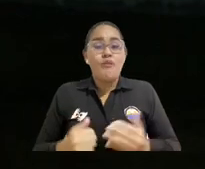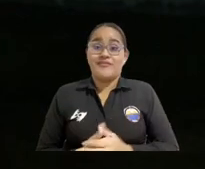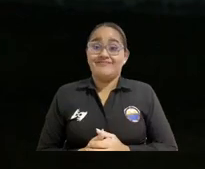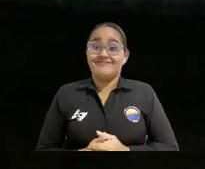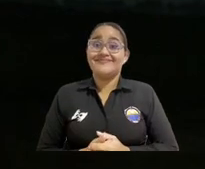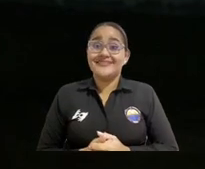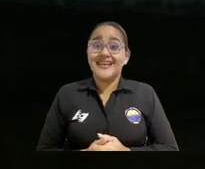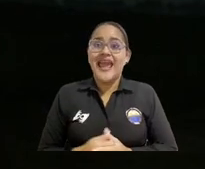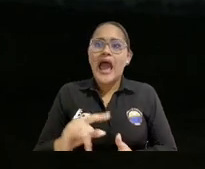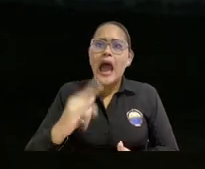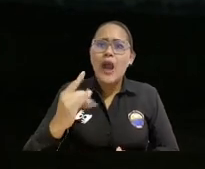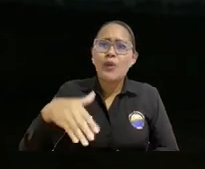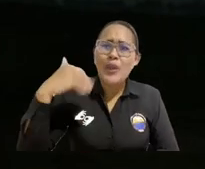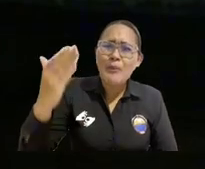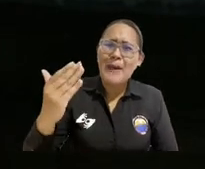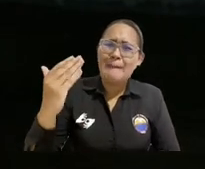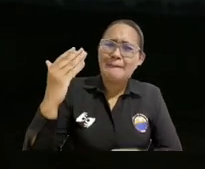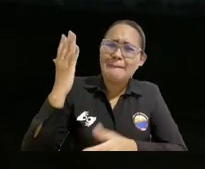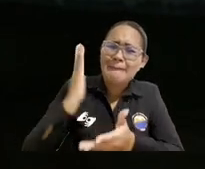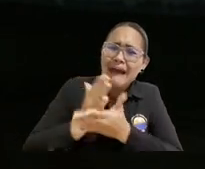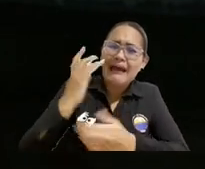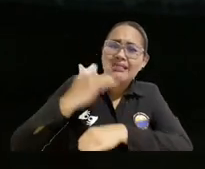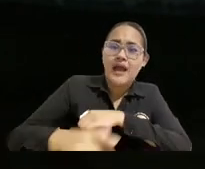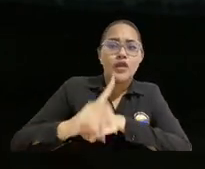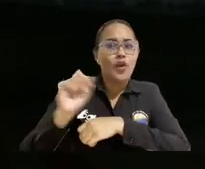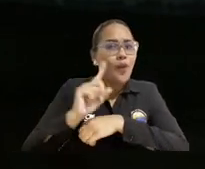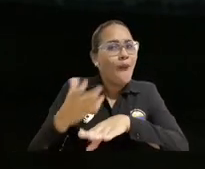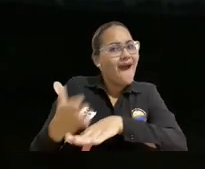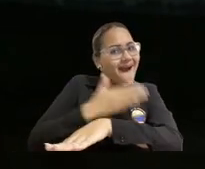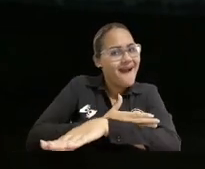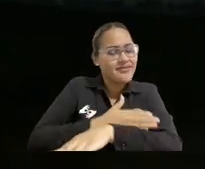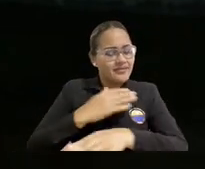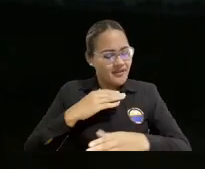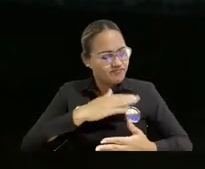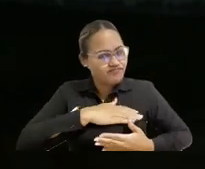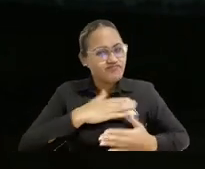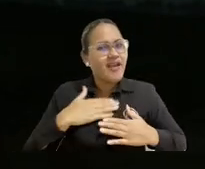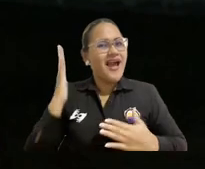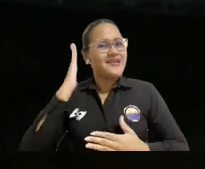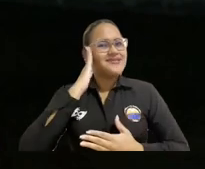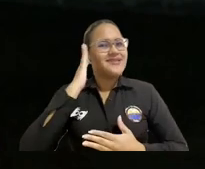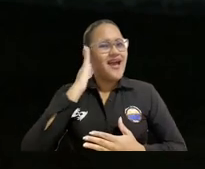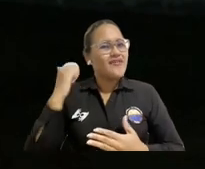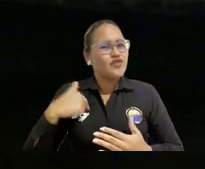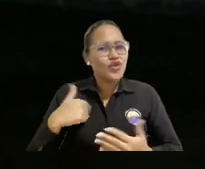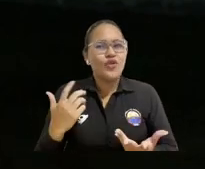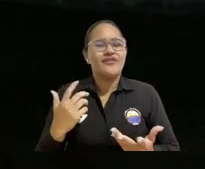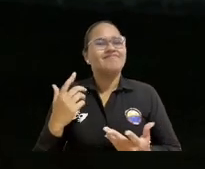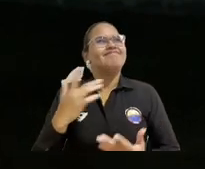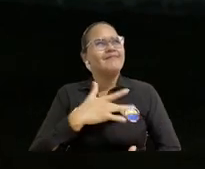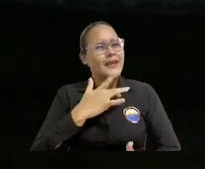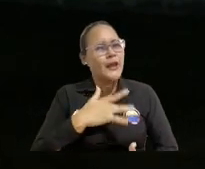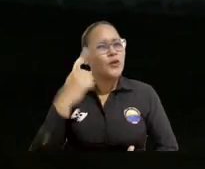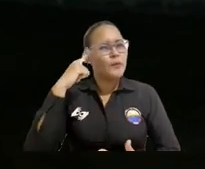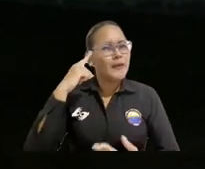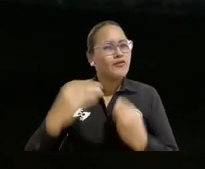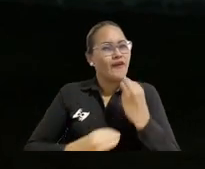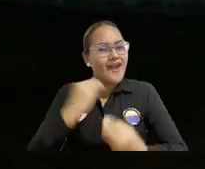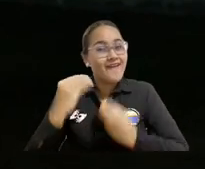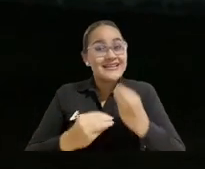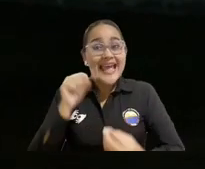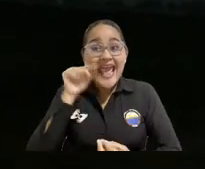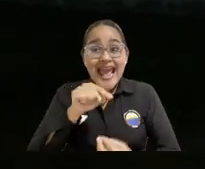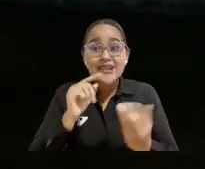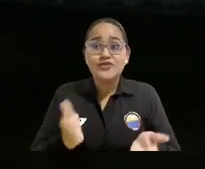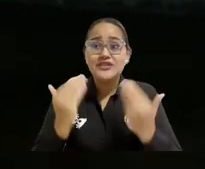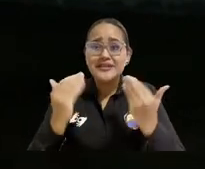ahora, puedo prevenir muchísimas cosas después cuando yo las puedo atender a tiempo. Y de esa misma forma, hacerme responsable de lo que